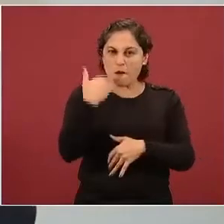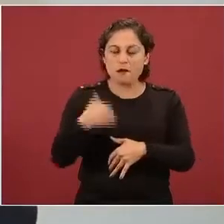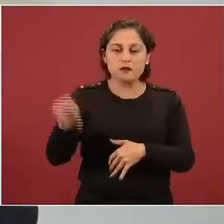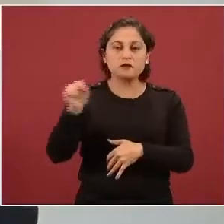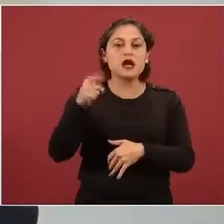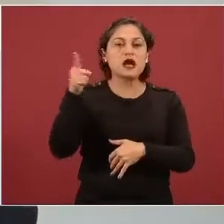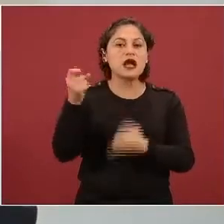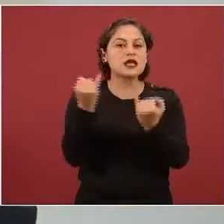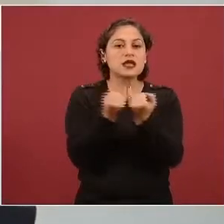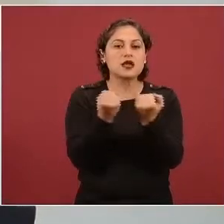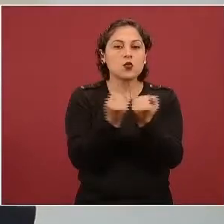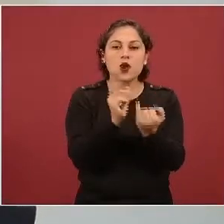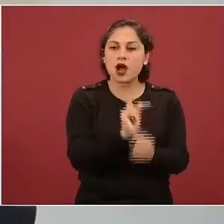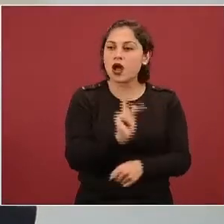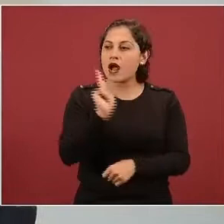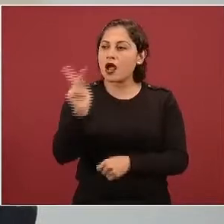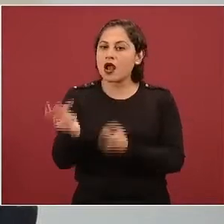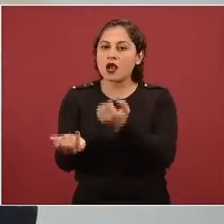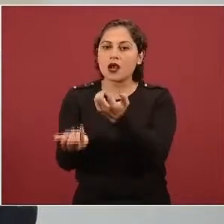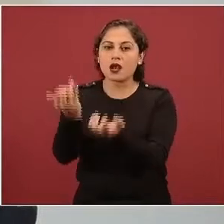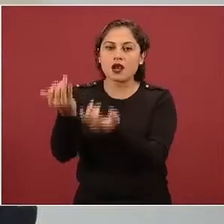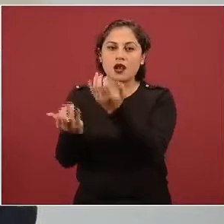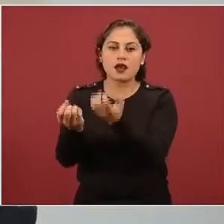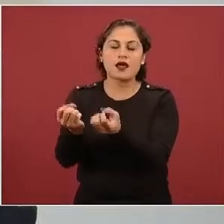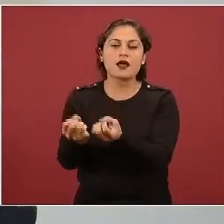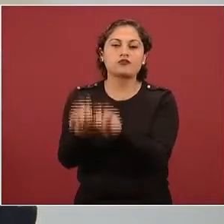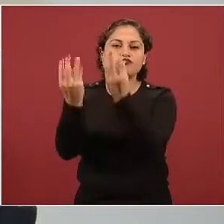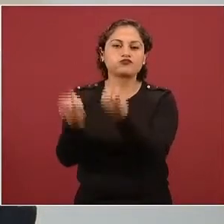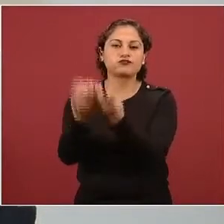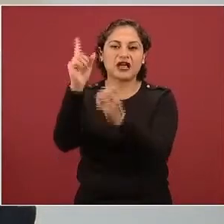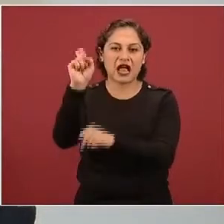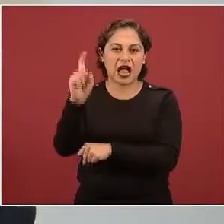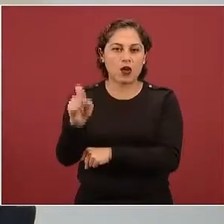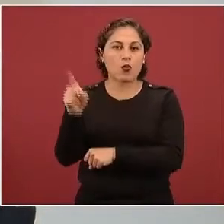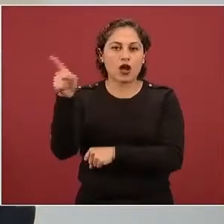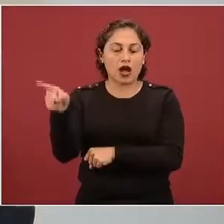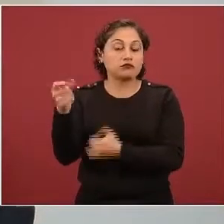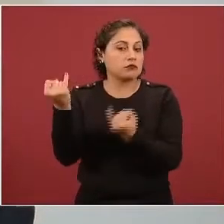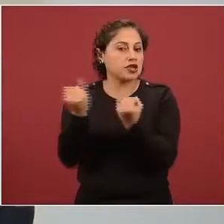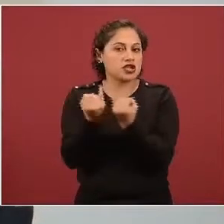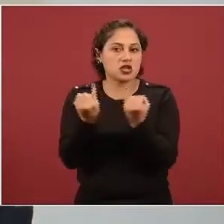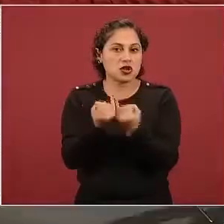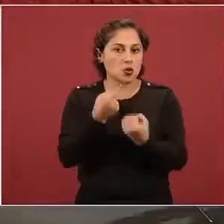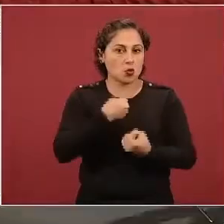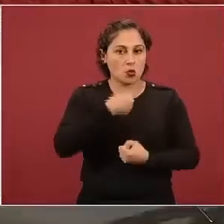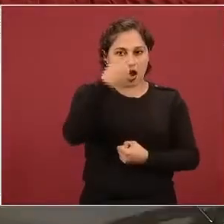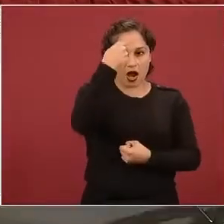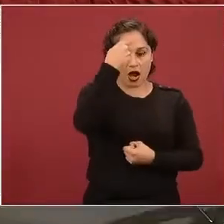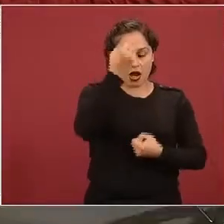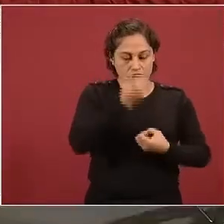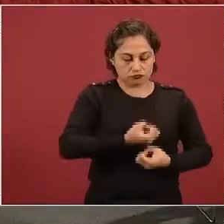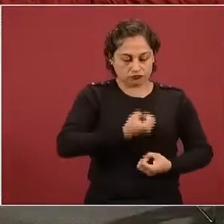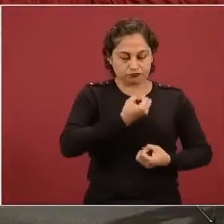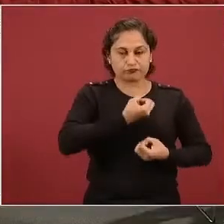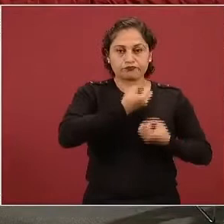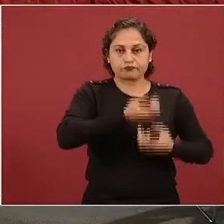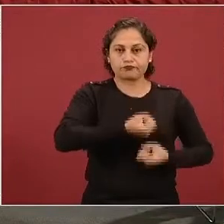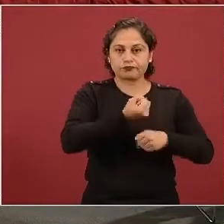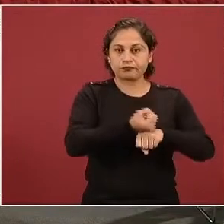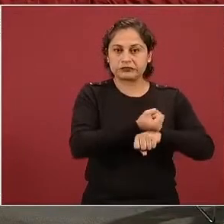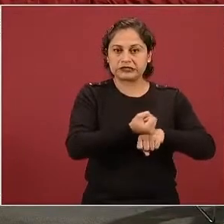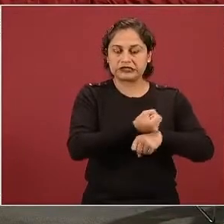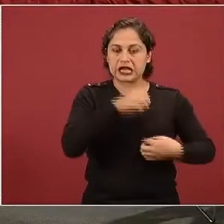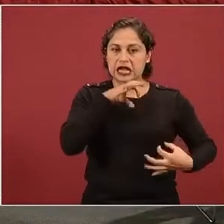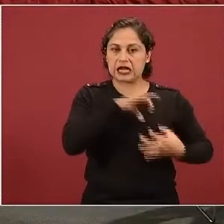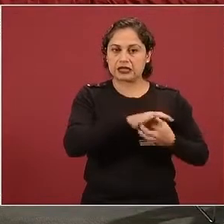las fuentes. El corazón bombeaba sangre al cerebro donde ésta se transformaría por medio de la